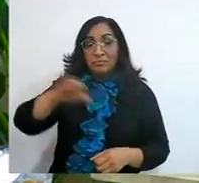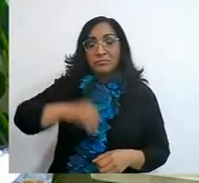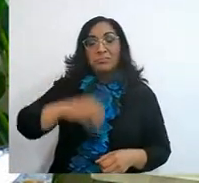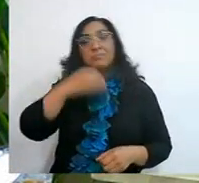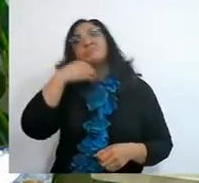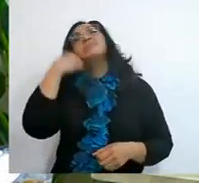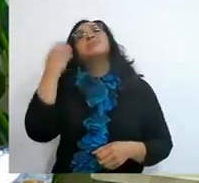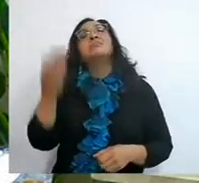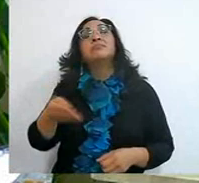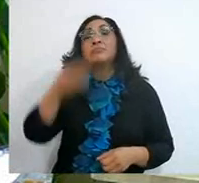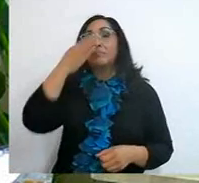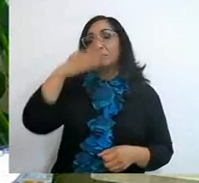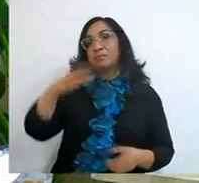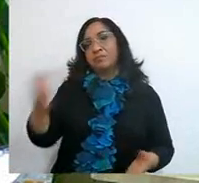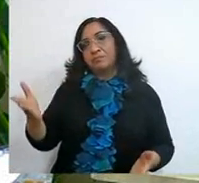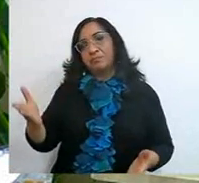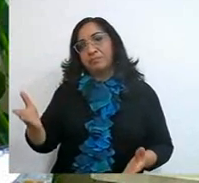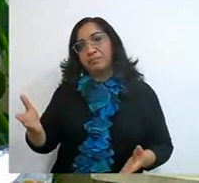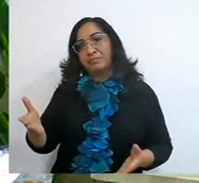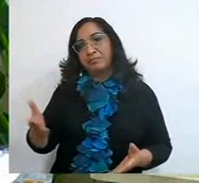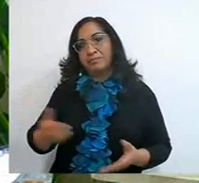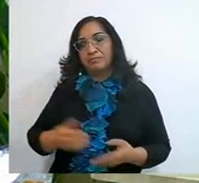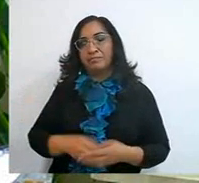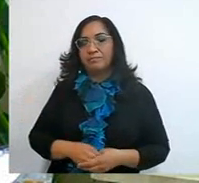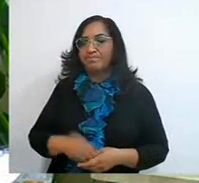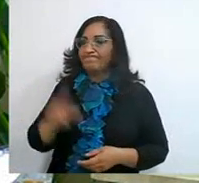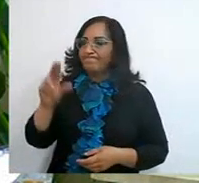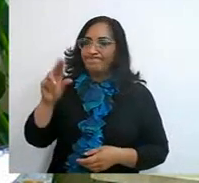llamar judía.